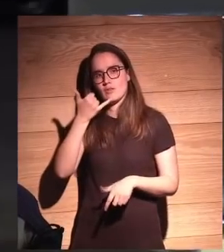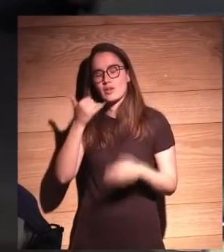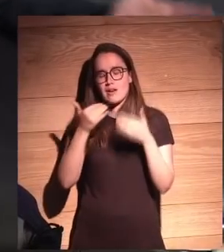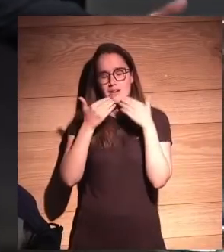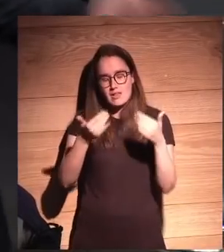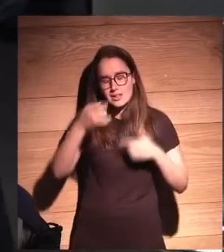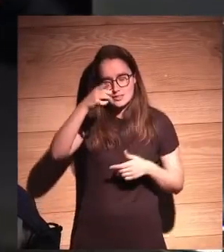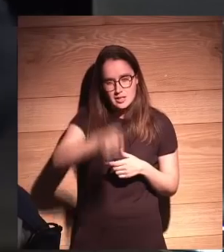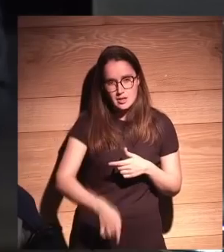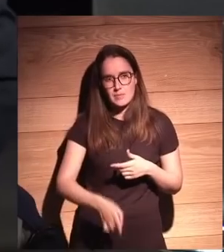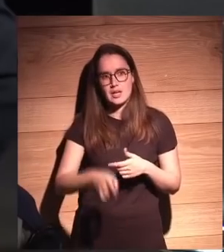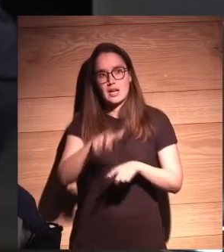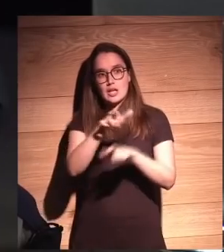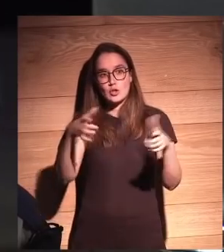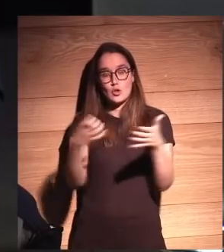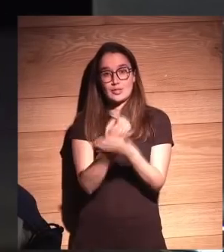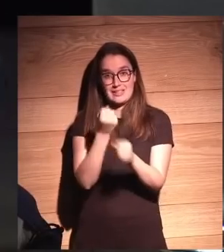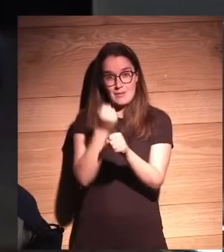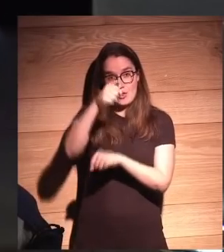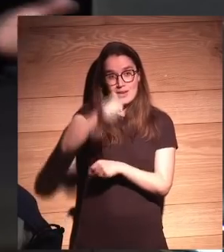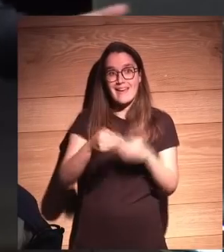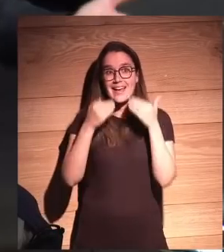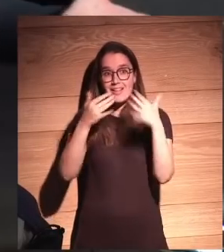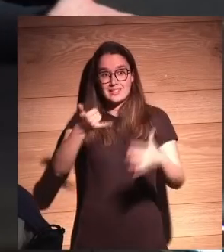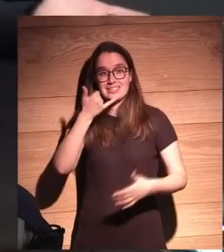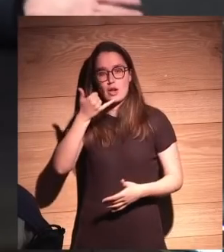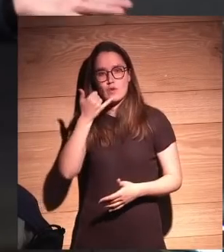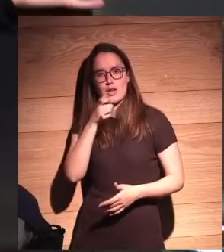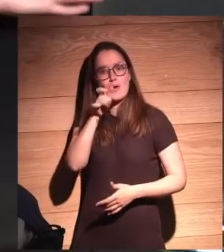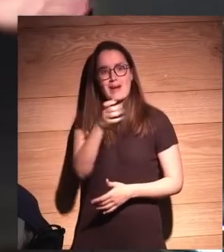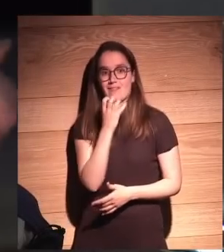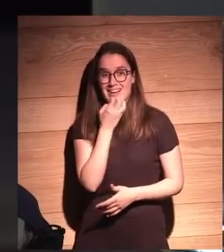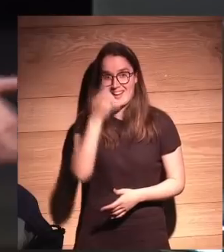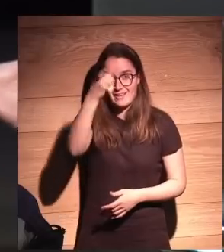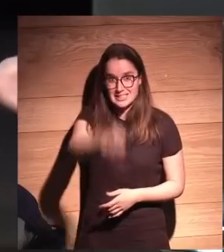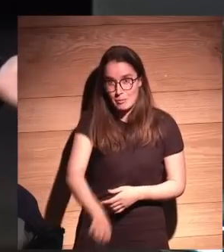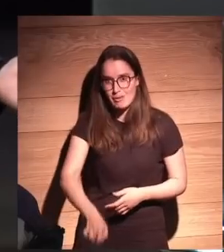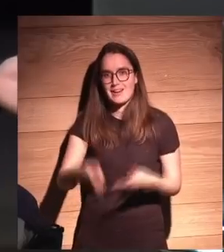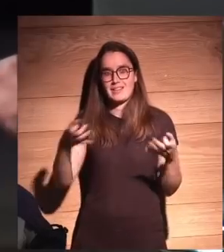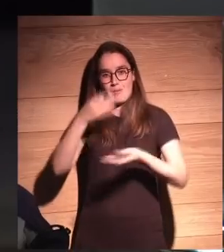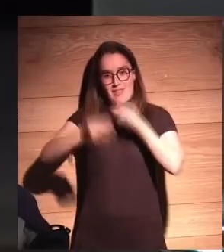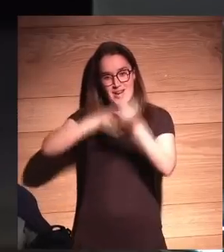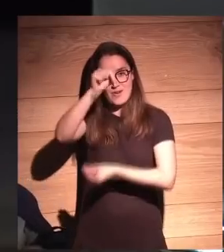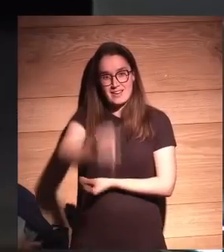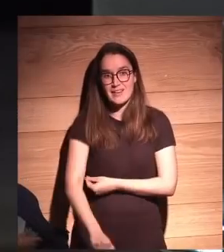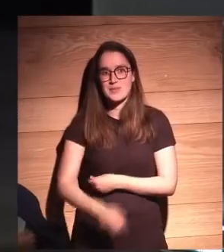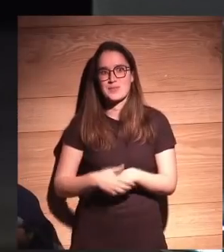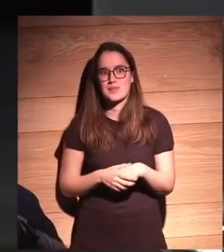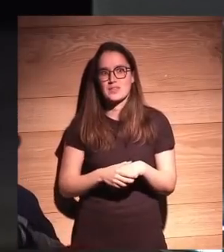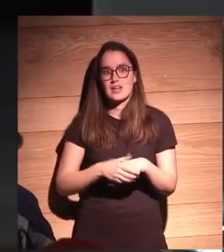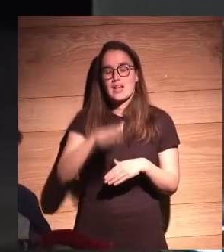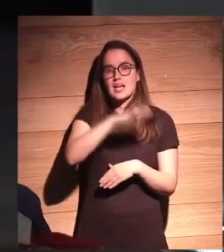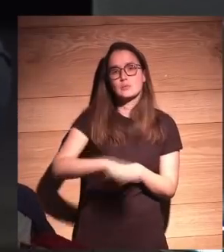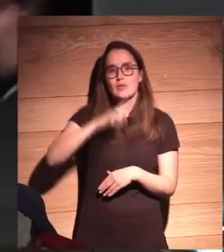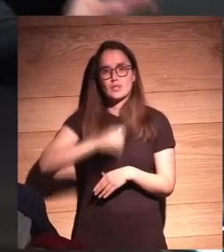a la gente de Espacio Telefónica. Y a todos los que han estado gracias. Trabajando aquí. Y además, también. Telefónica es una palabra griega también, o sea que teníamos que hacerlo aquí, ¿no? A Espacio sí.